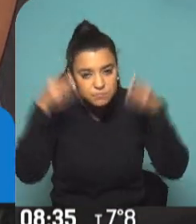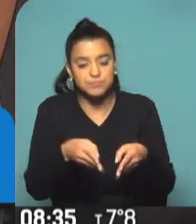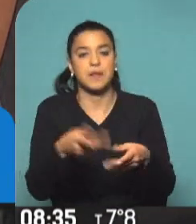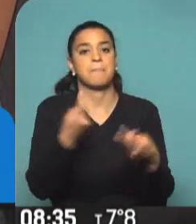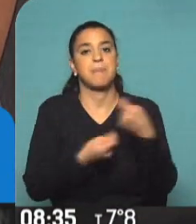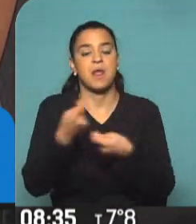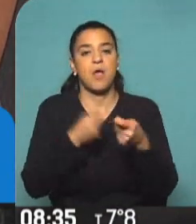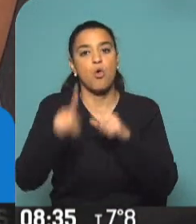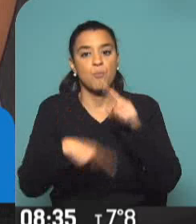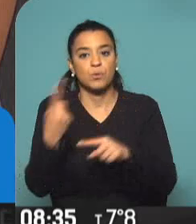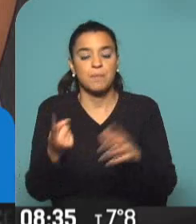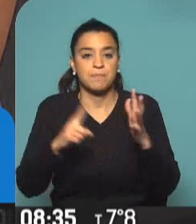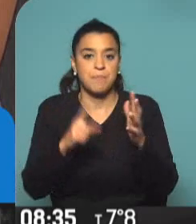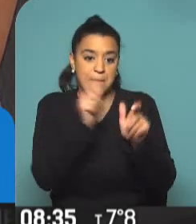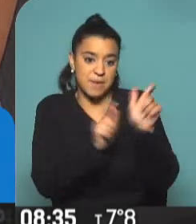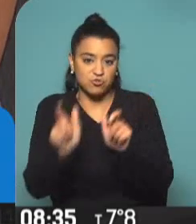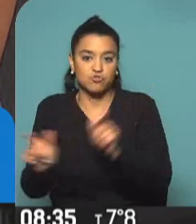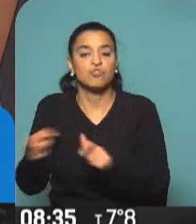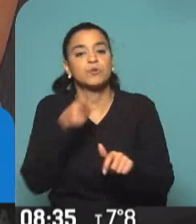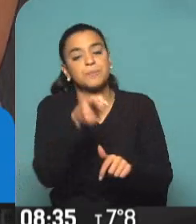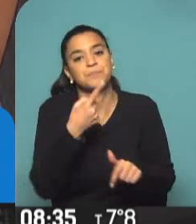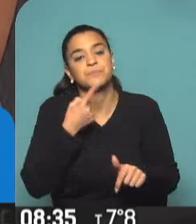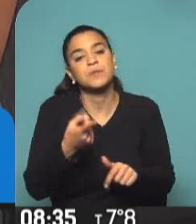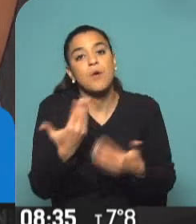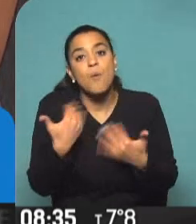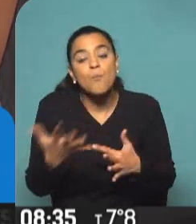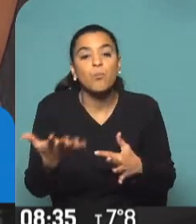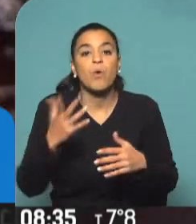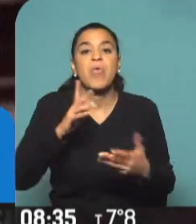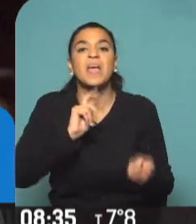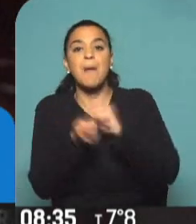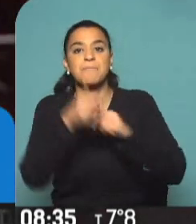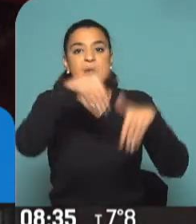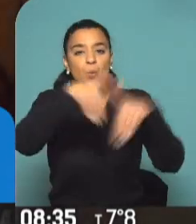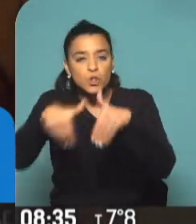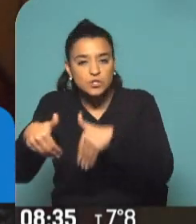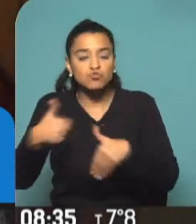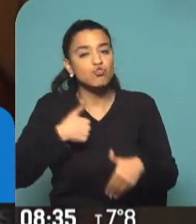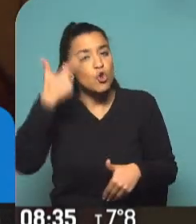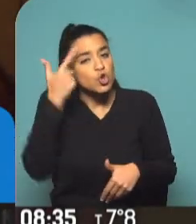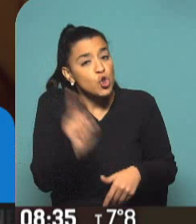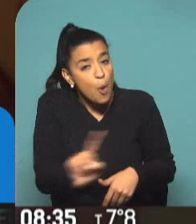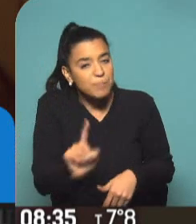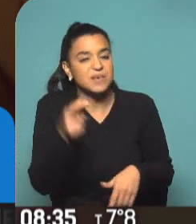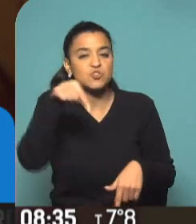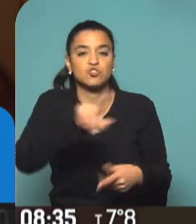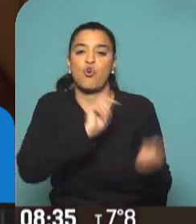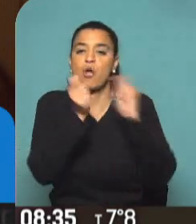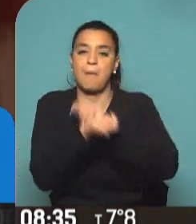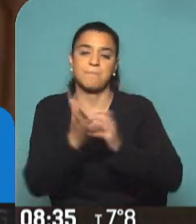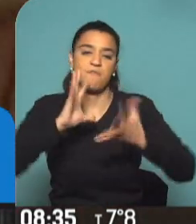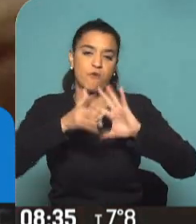otras para la ciudadanía. ¿En qué medida esto puede alterar en algo el escenario electoral? yo no creo que esto altere el